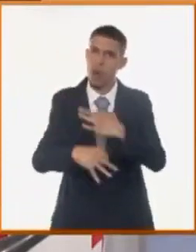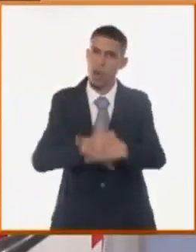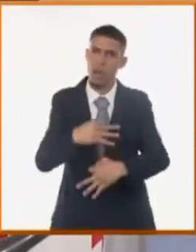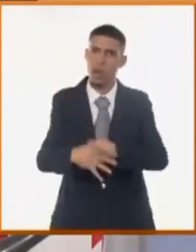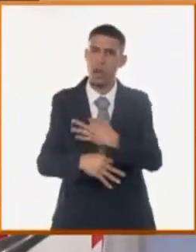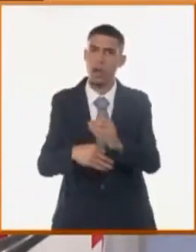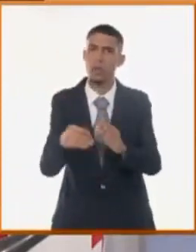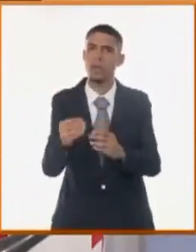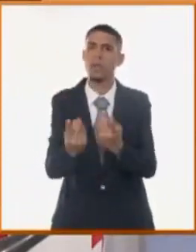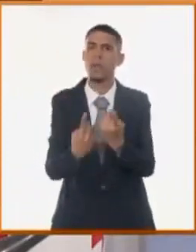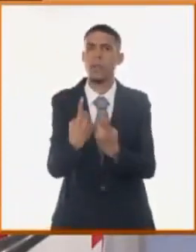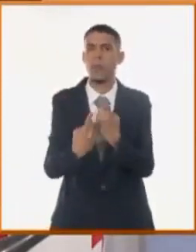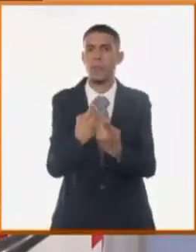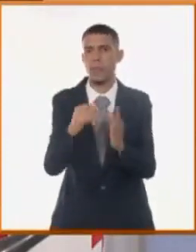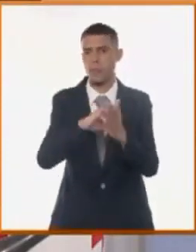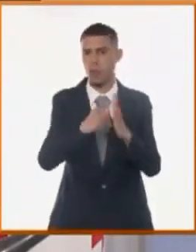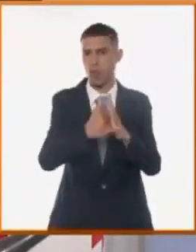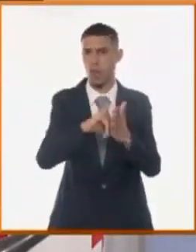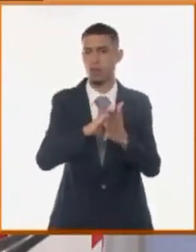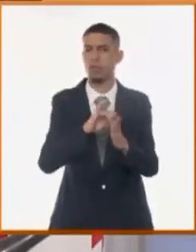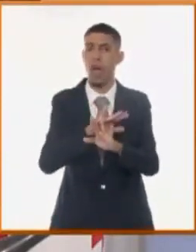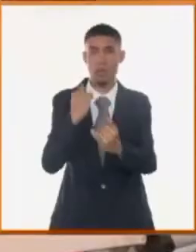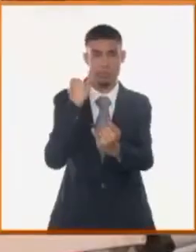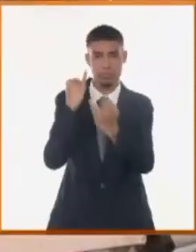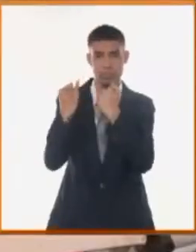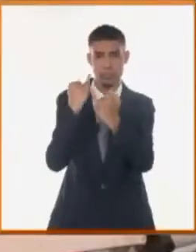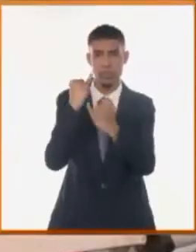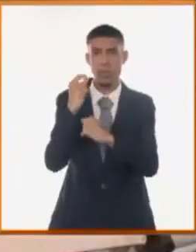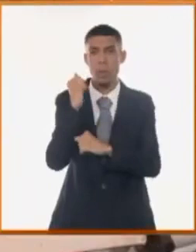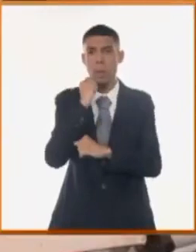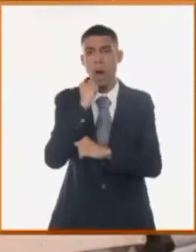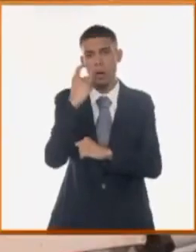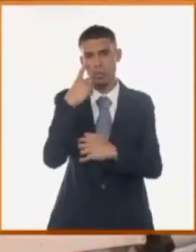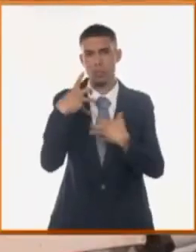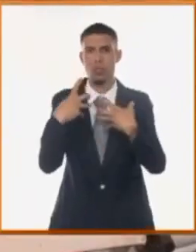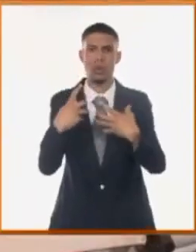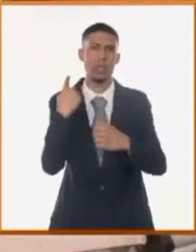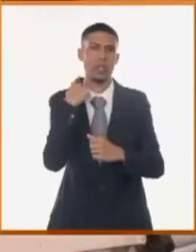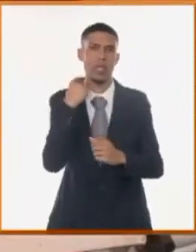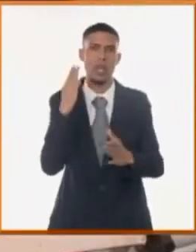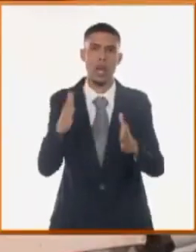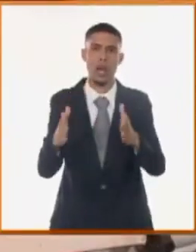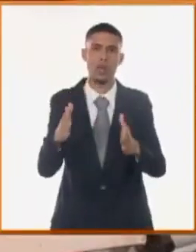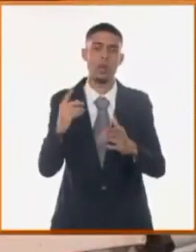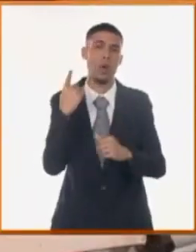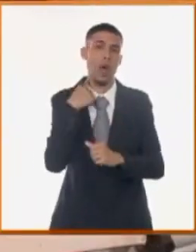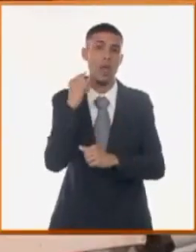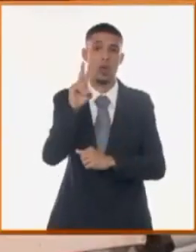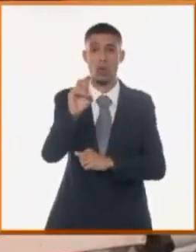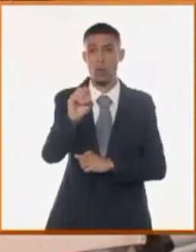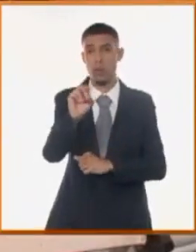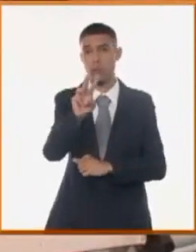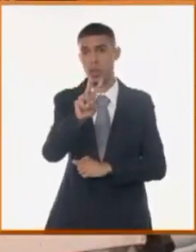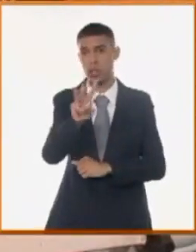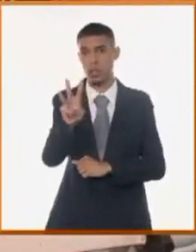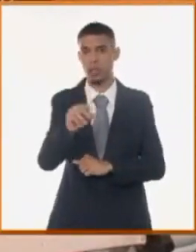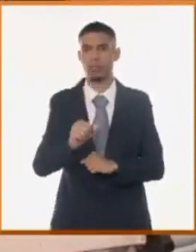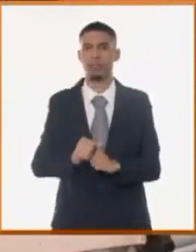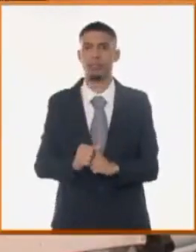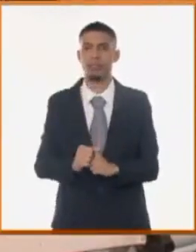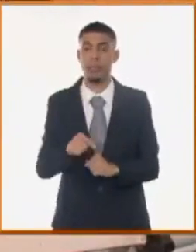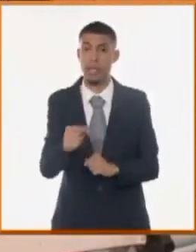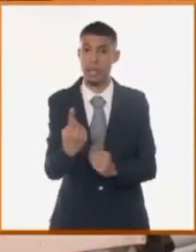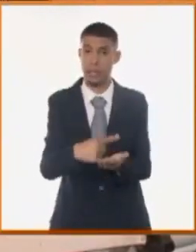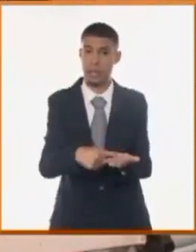proyectos que quizás hemos identificado como los más innovadores del año 2023, que estamos, por cierto, en esta